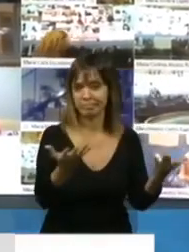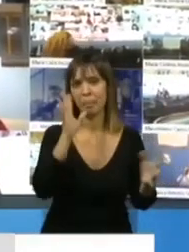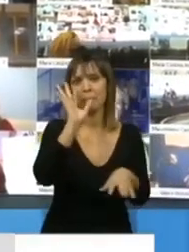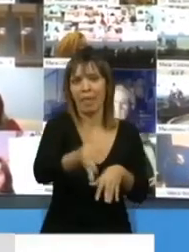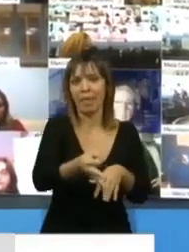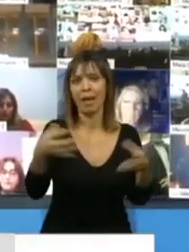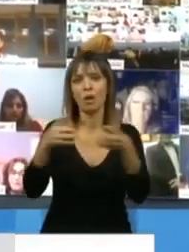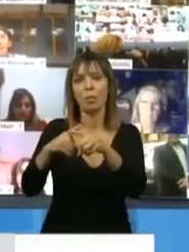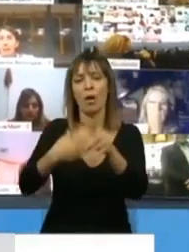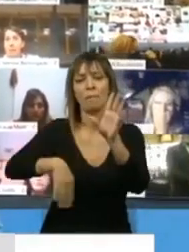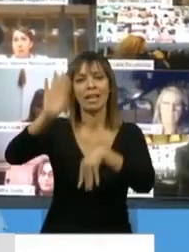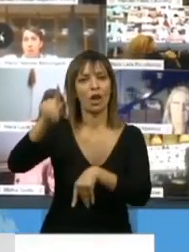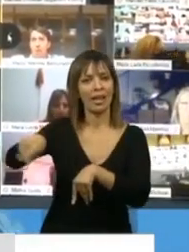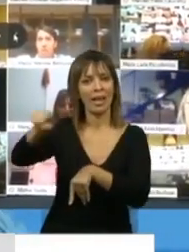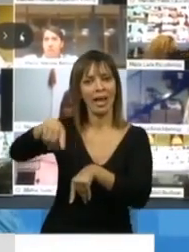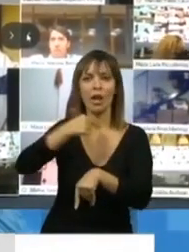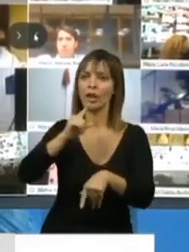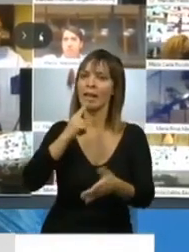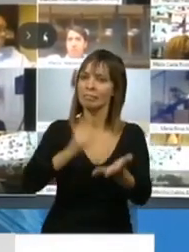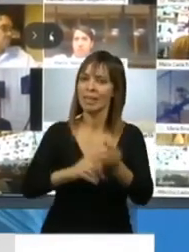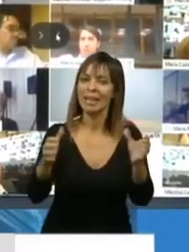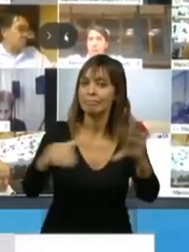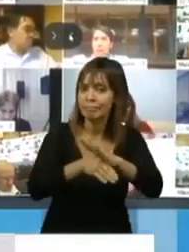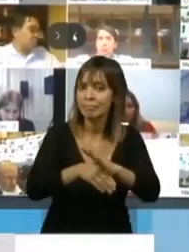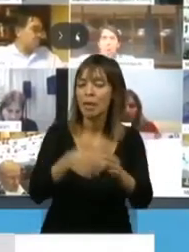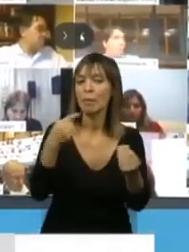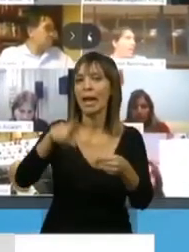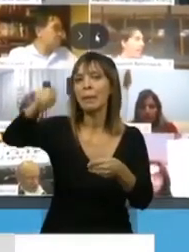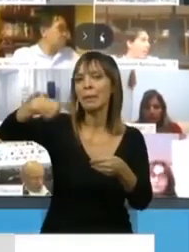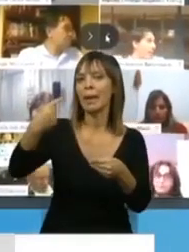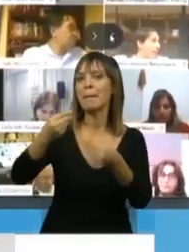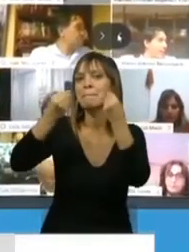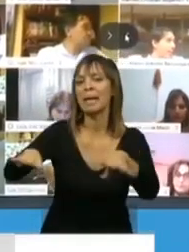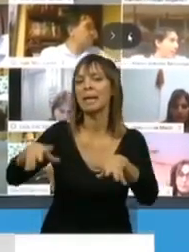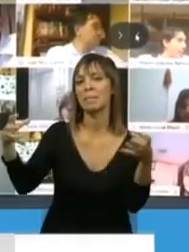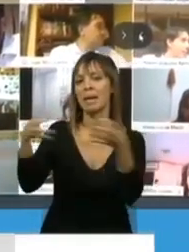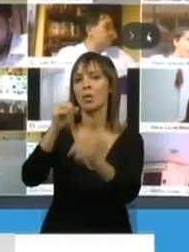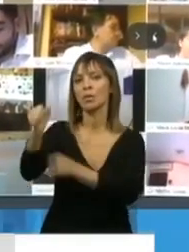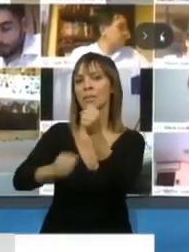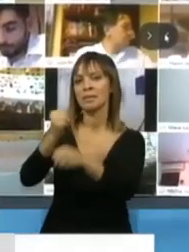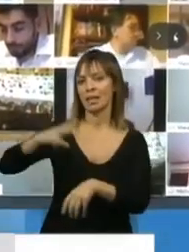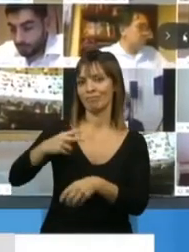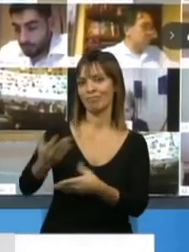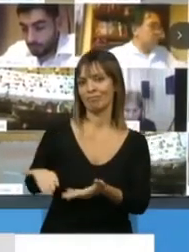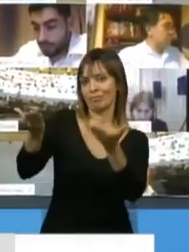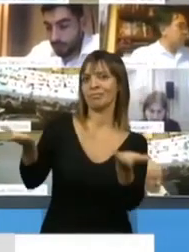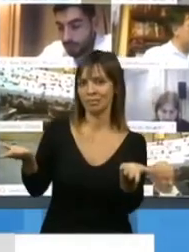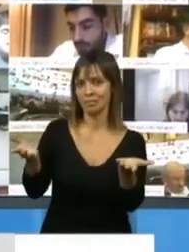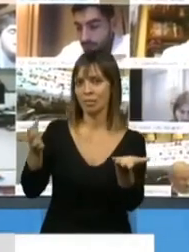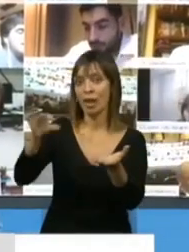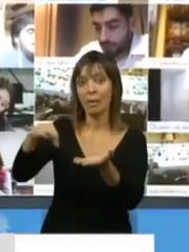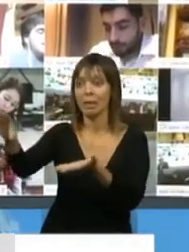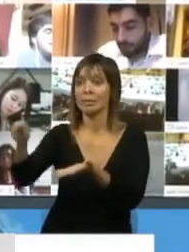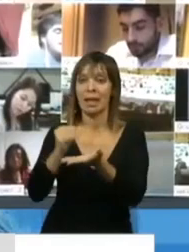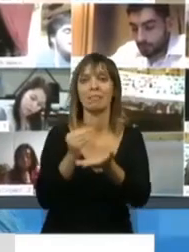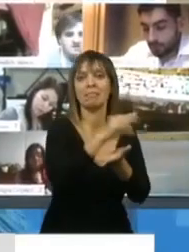bloques mayoritarios no quieren tomar medidas concretas porque tienen que afectar a los grandes grupos económicos para poner los recursos necesarios para cuidar